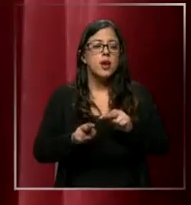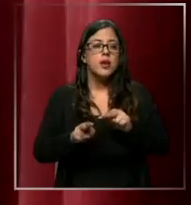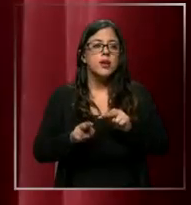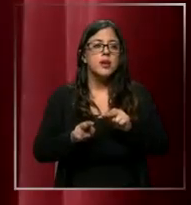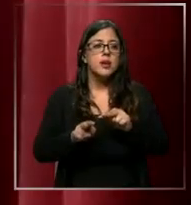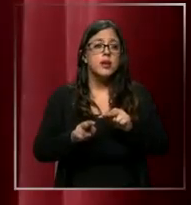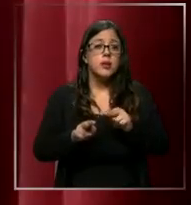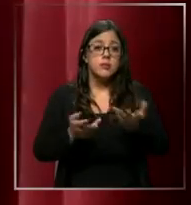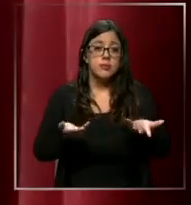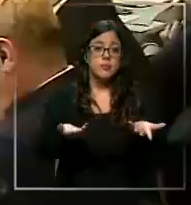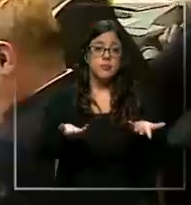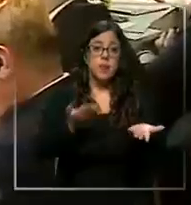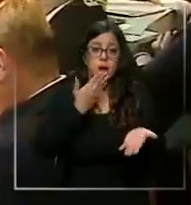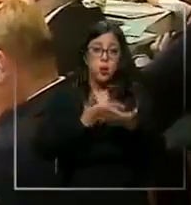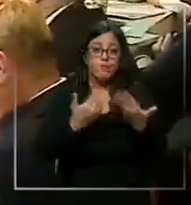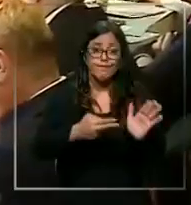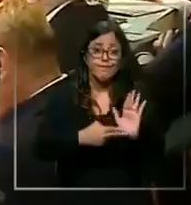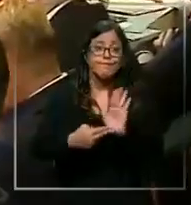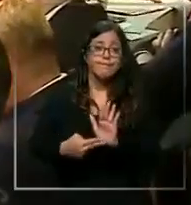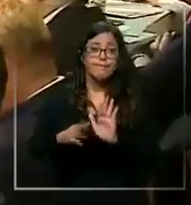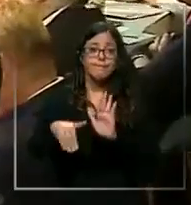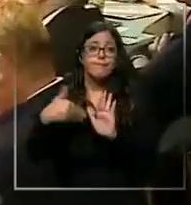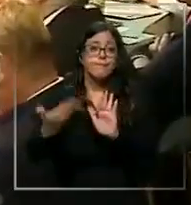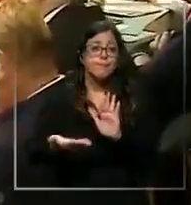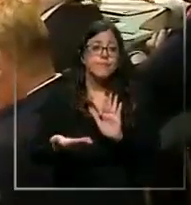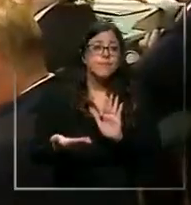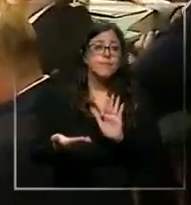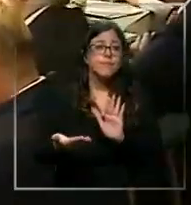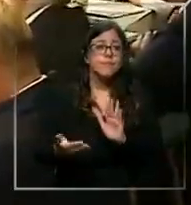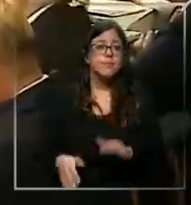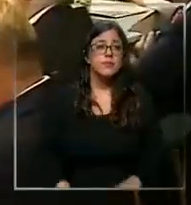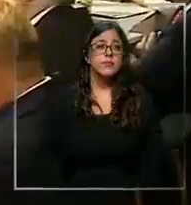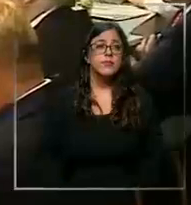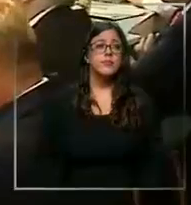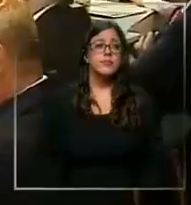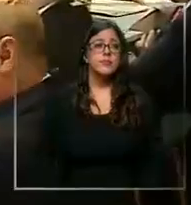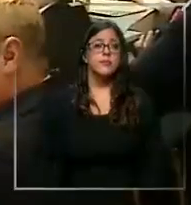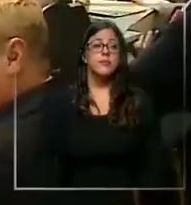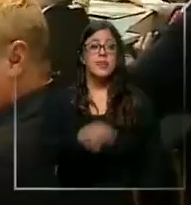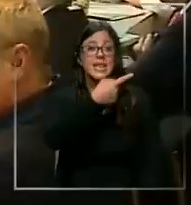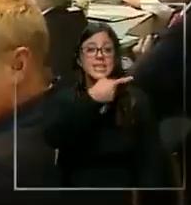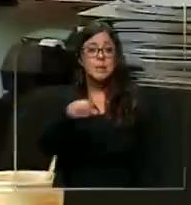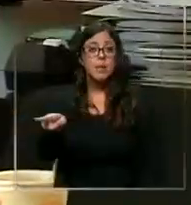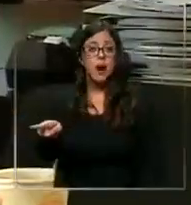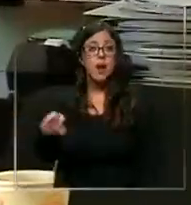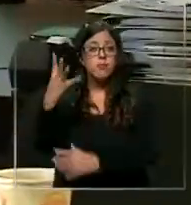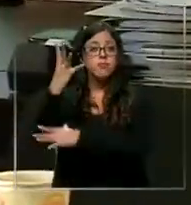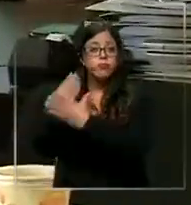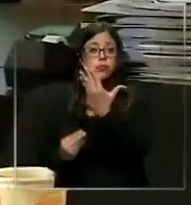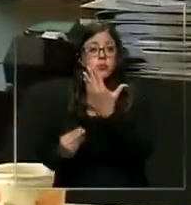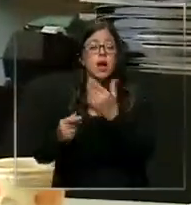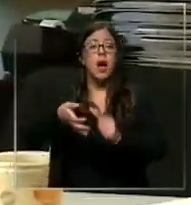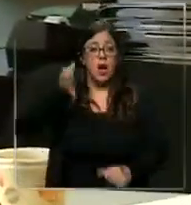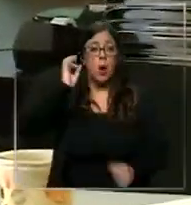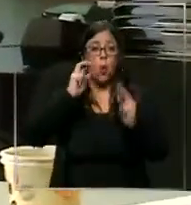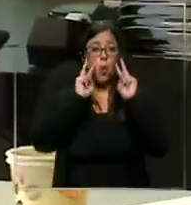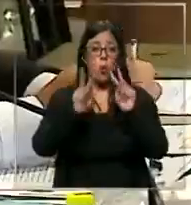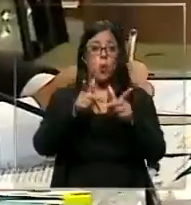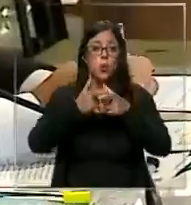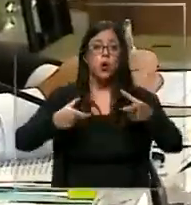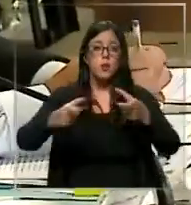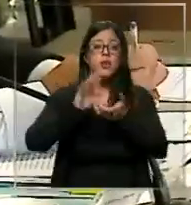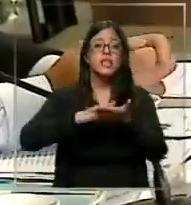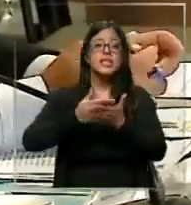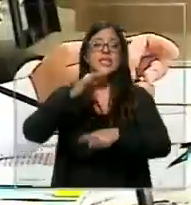mérito cuando se presente durante la semana que termina se llevó a cabo esta reunión en la comisión